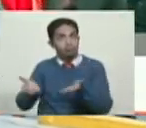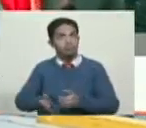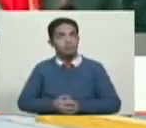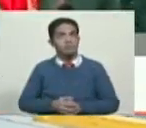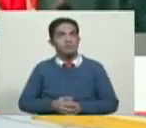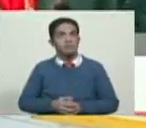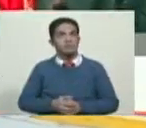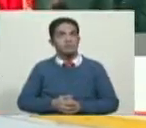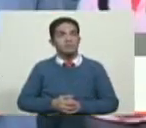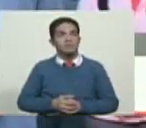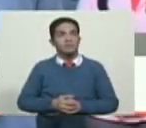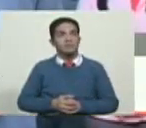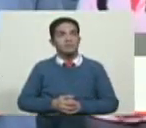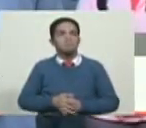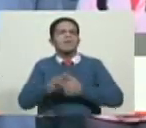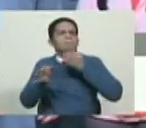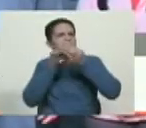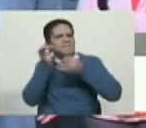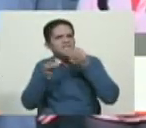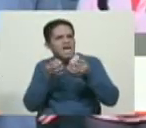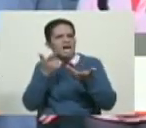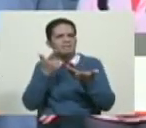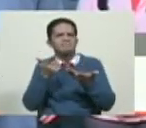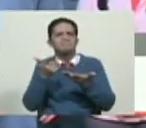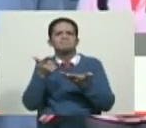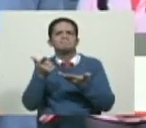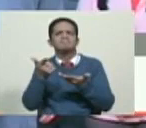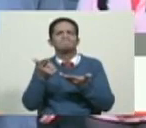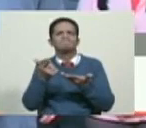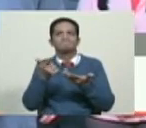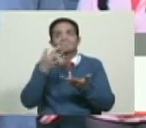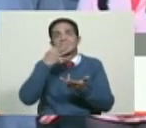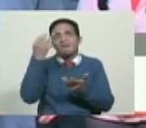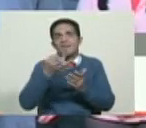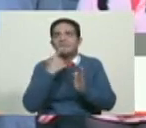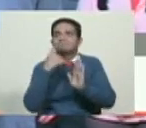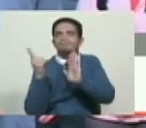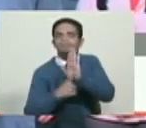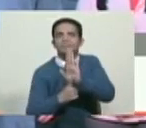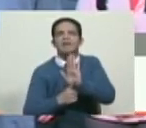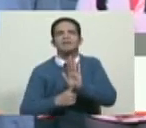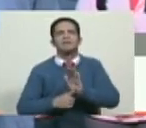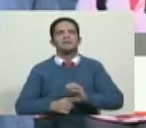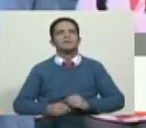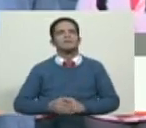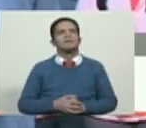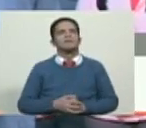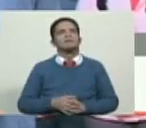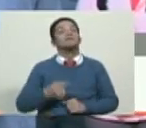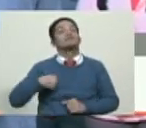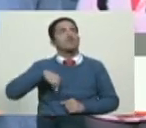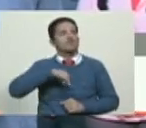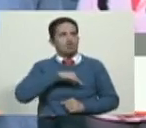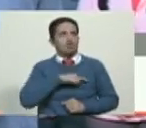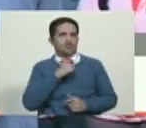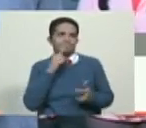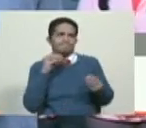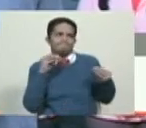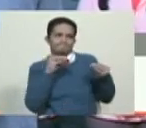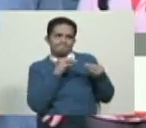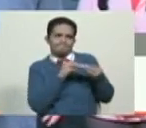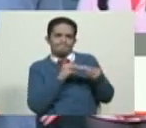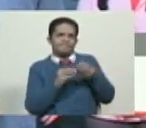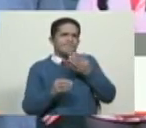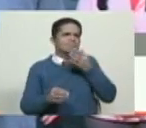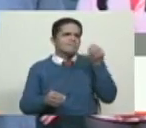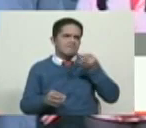con razones, con argumentos, con la verdad. Estamos del lado correcto de la historia, que nadie lo